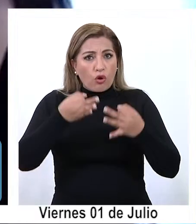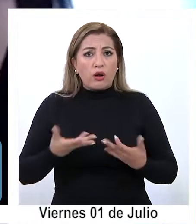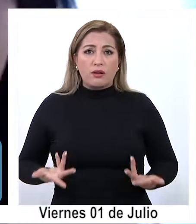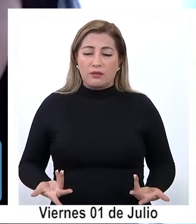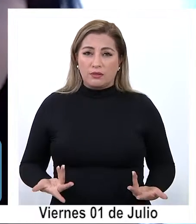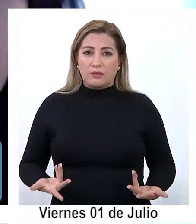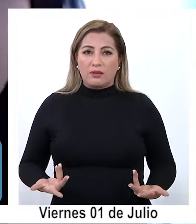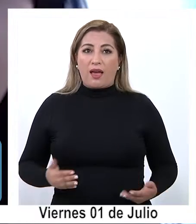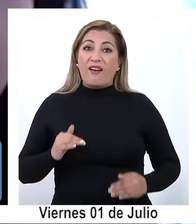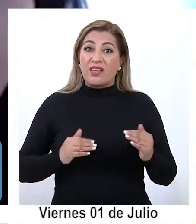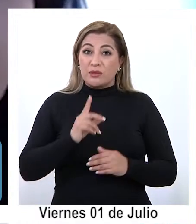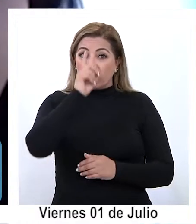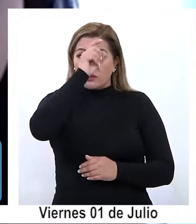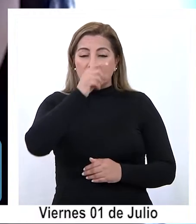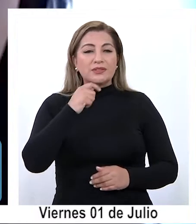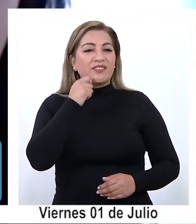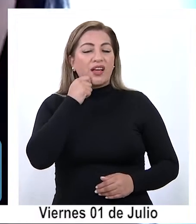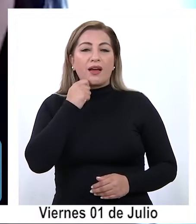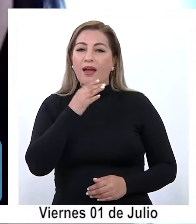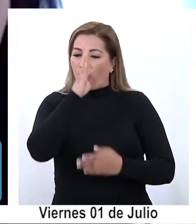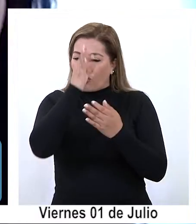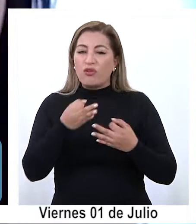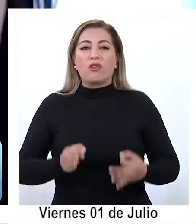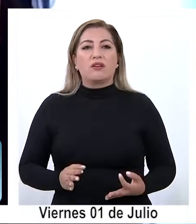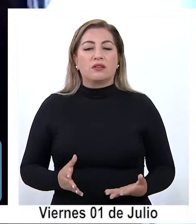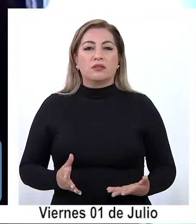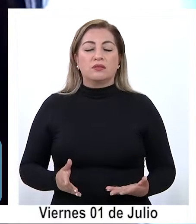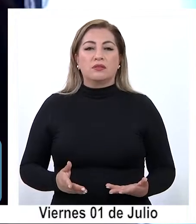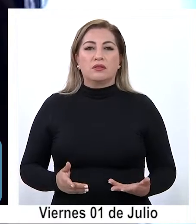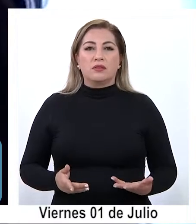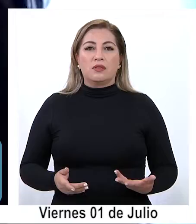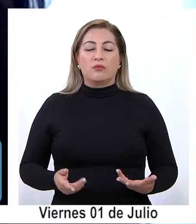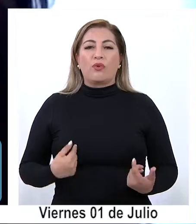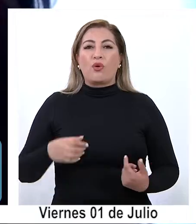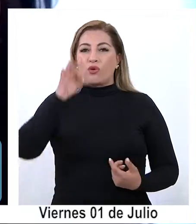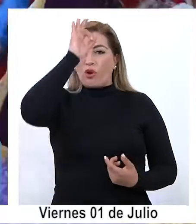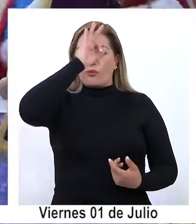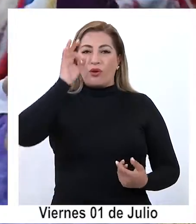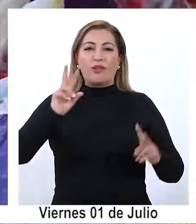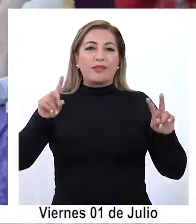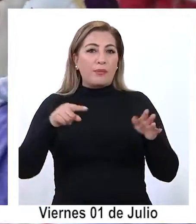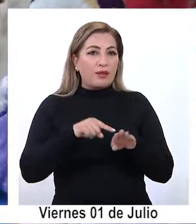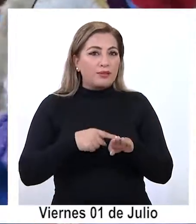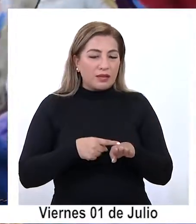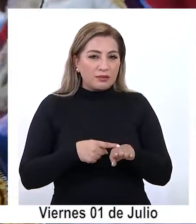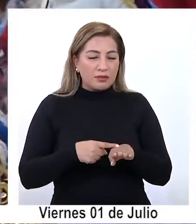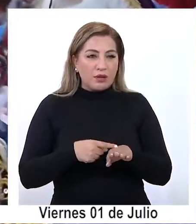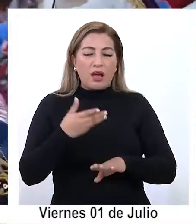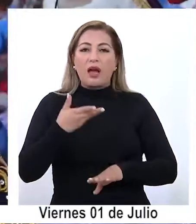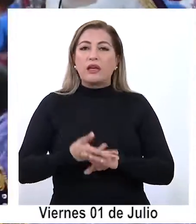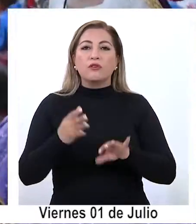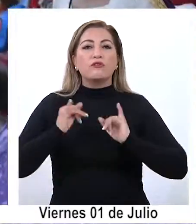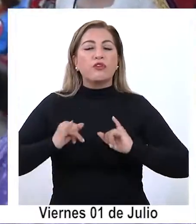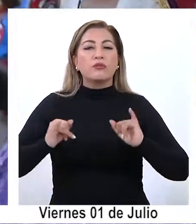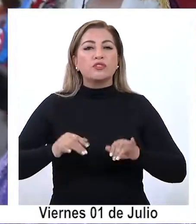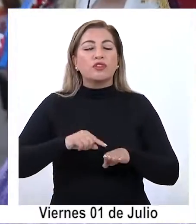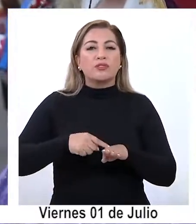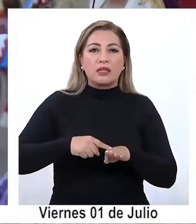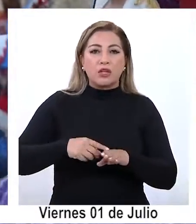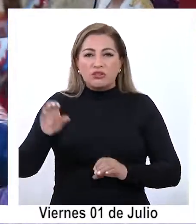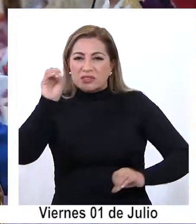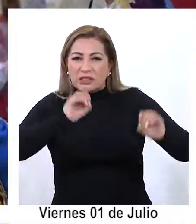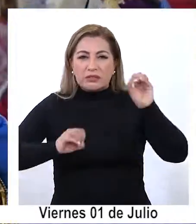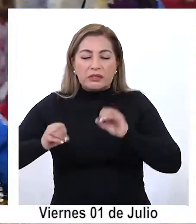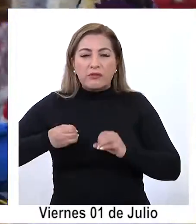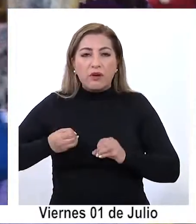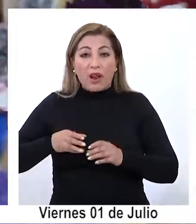de ser difícil, es la correcta, porque efectivamente fue tomada bajo criterios técnicos. Hay antecedentes técnicos y científicos que